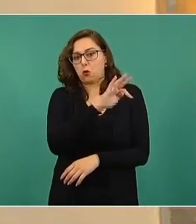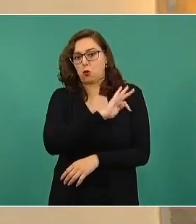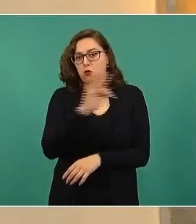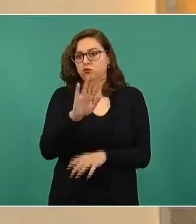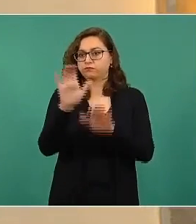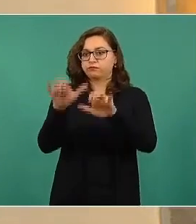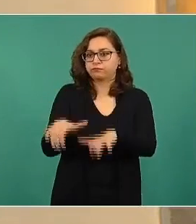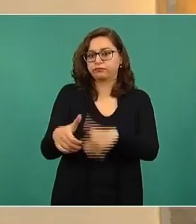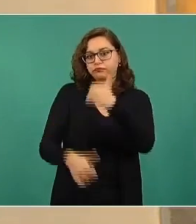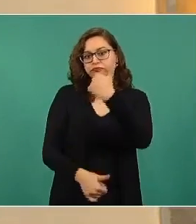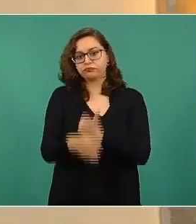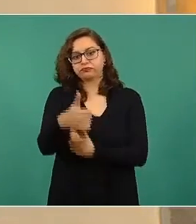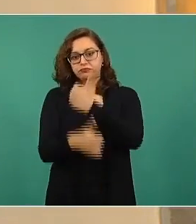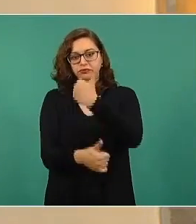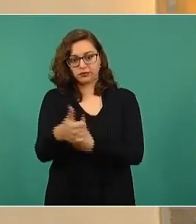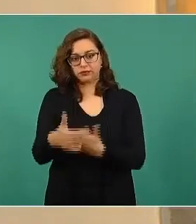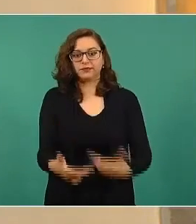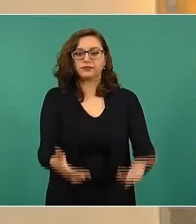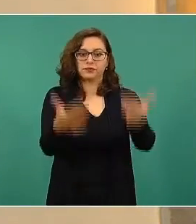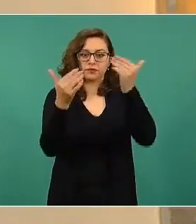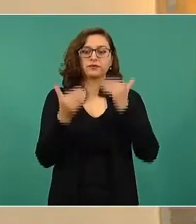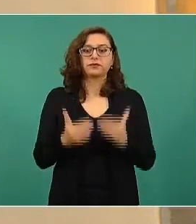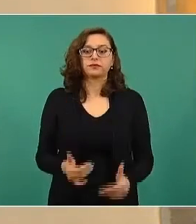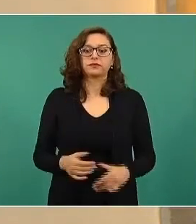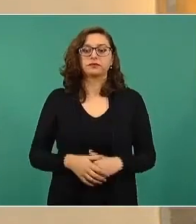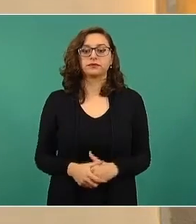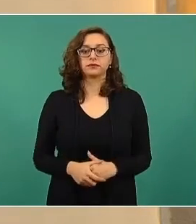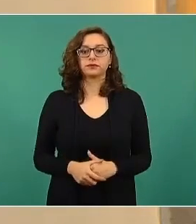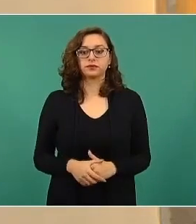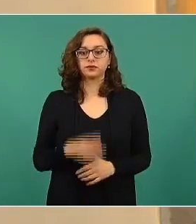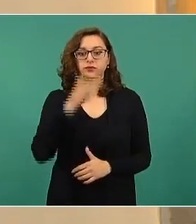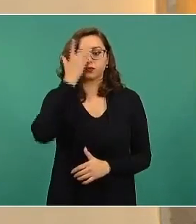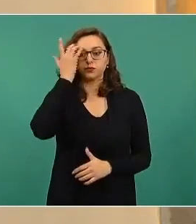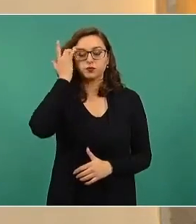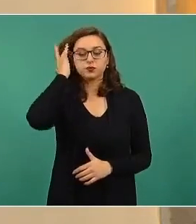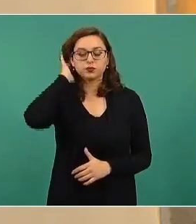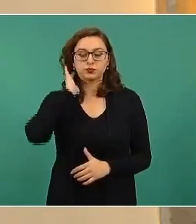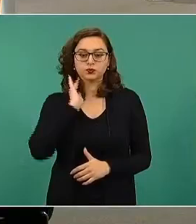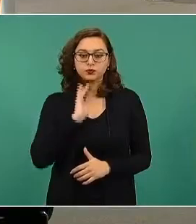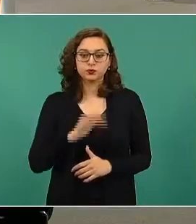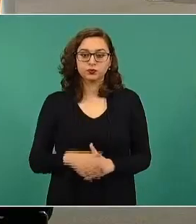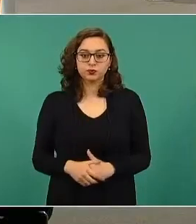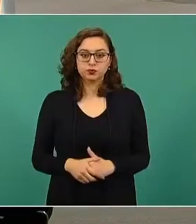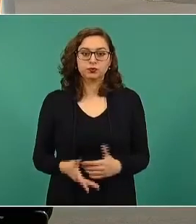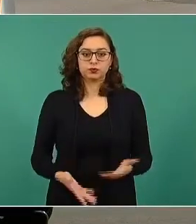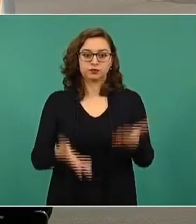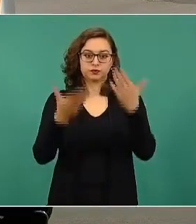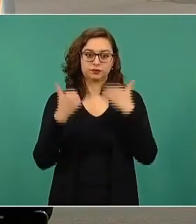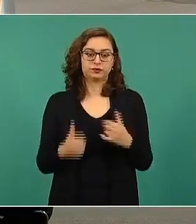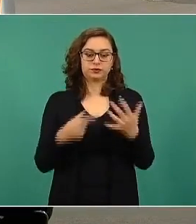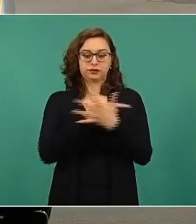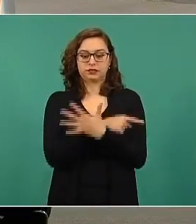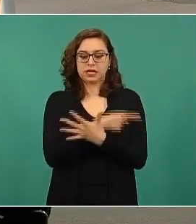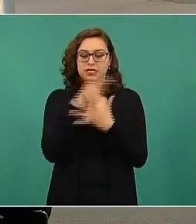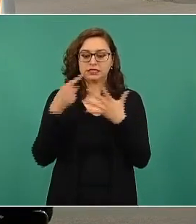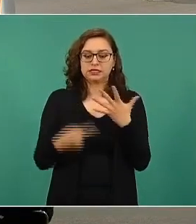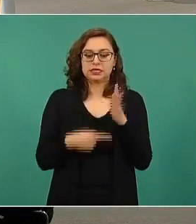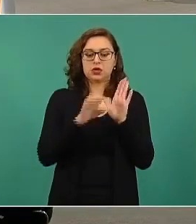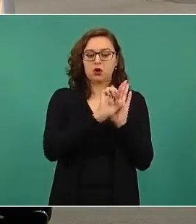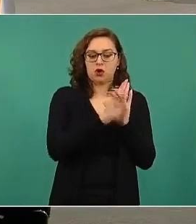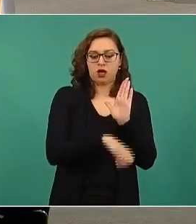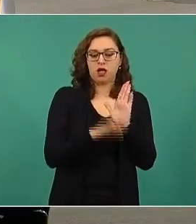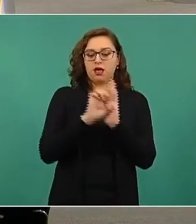arquitectura. Siguiente lámina. Tenemos ya, vamos a ser muy breves, vamos a agarrar 5 ejemplos muy particulares.